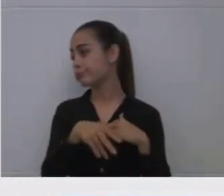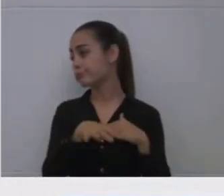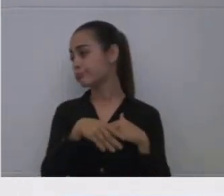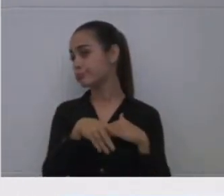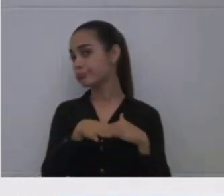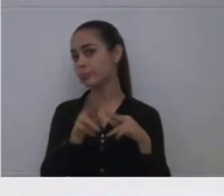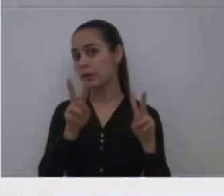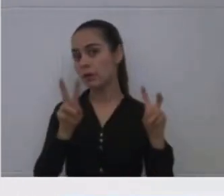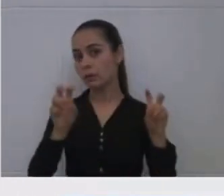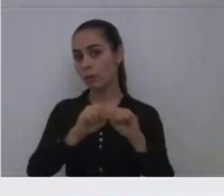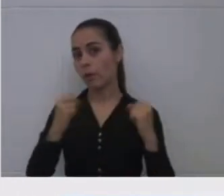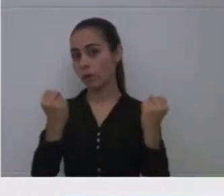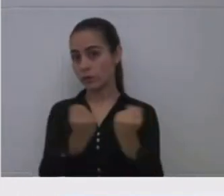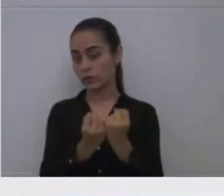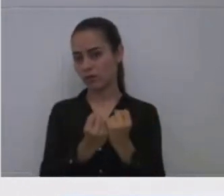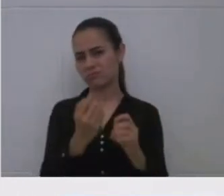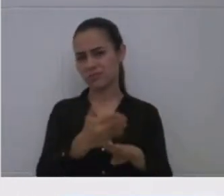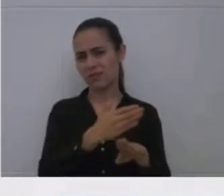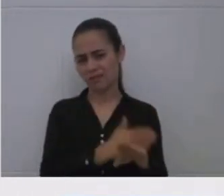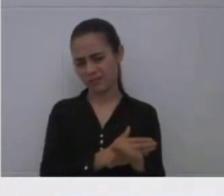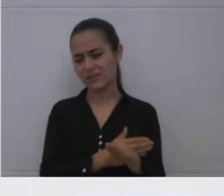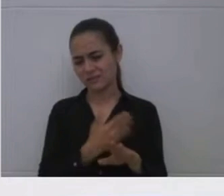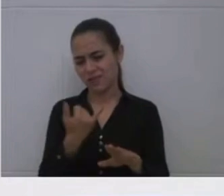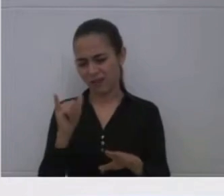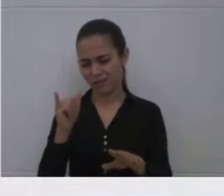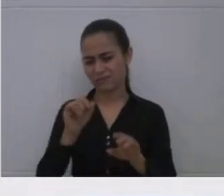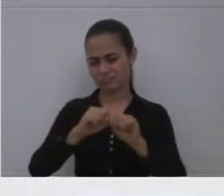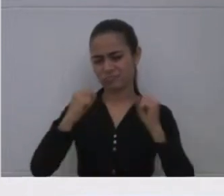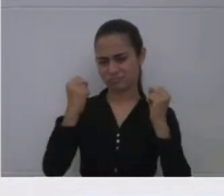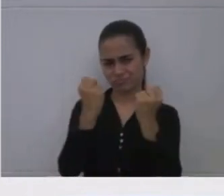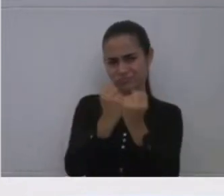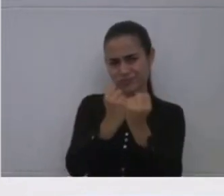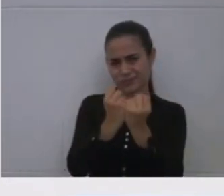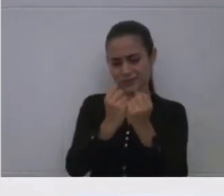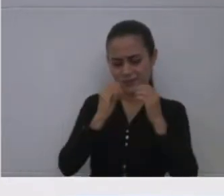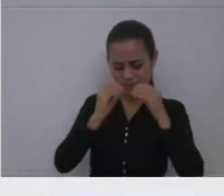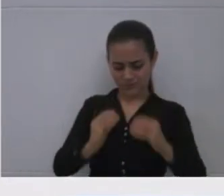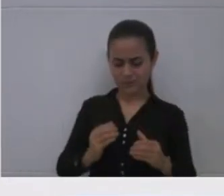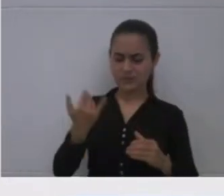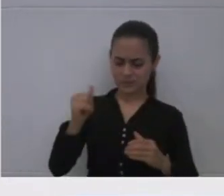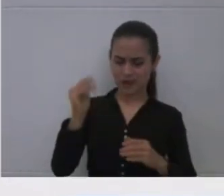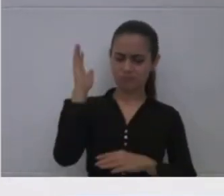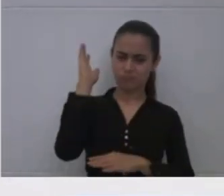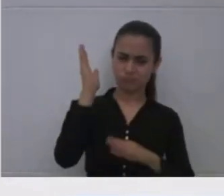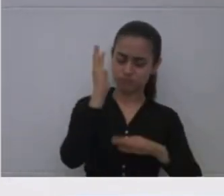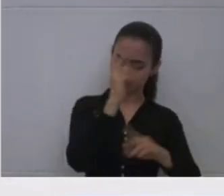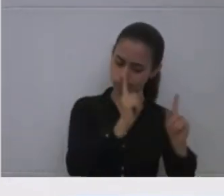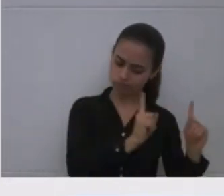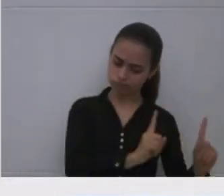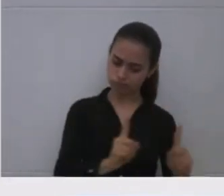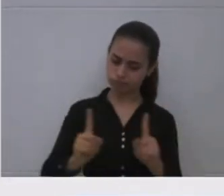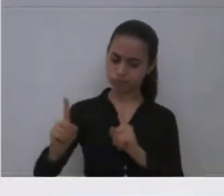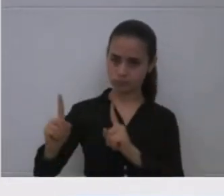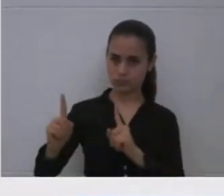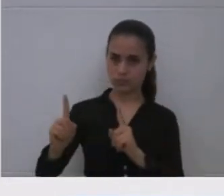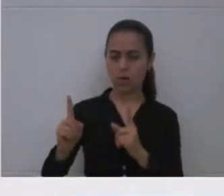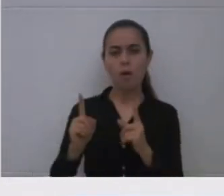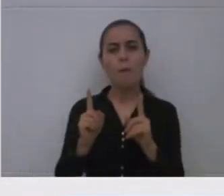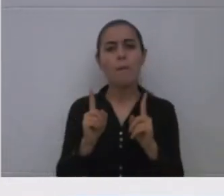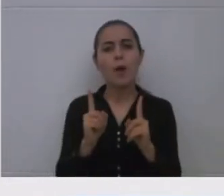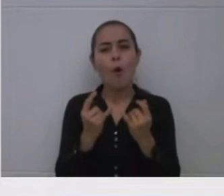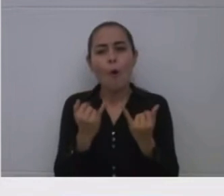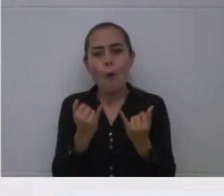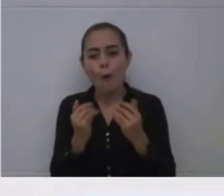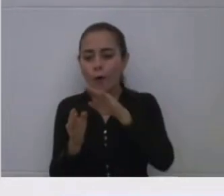concejal. He dado varios discursos como concejal. Pero hoy el discurso tiene una carga